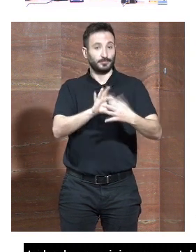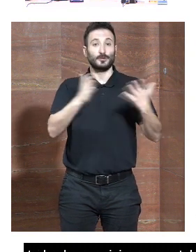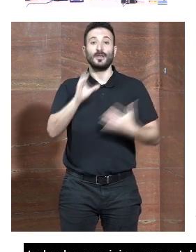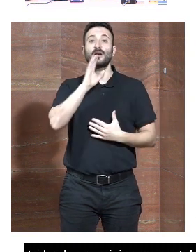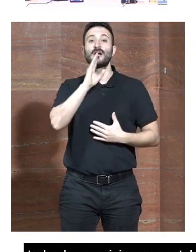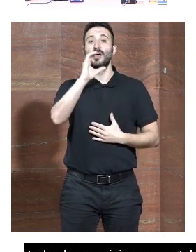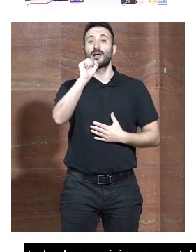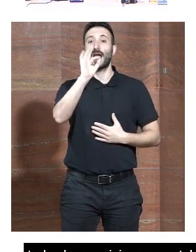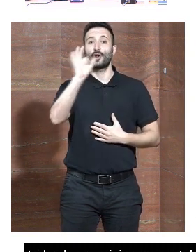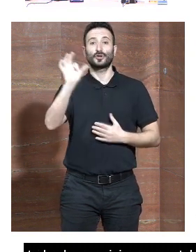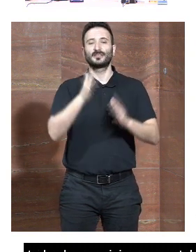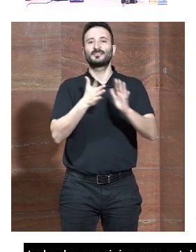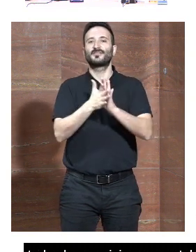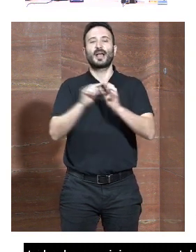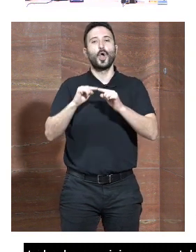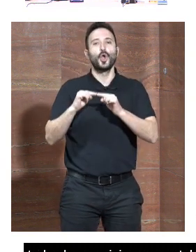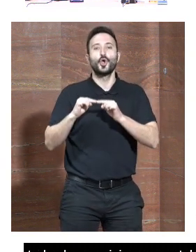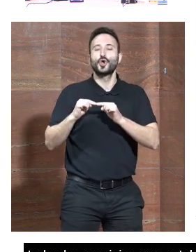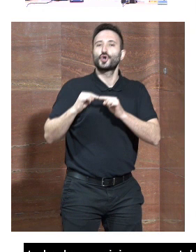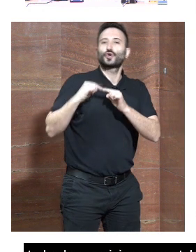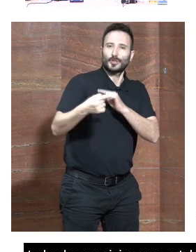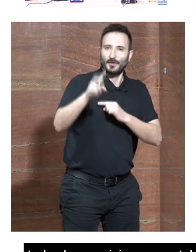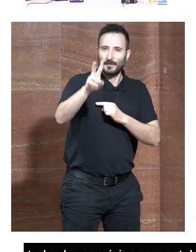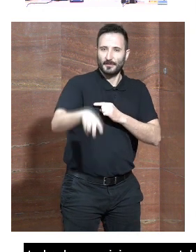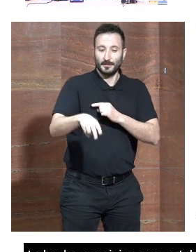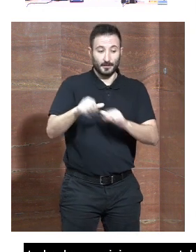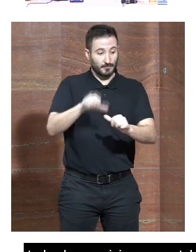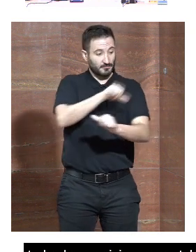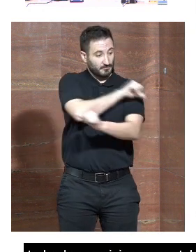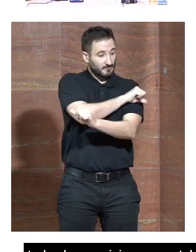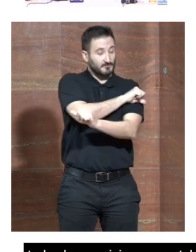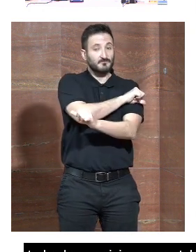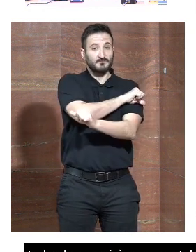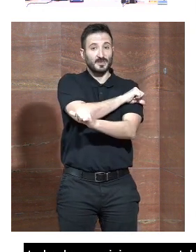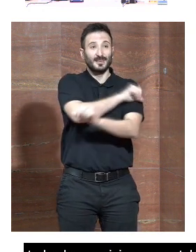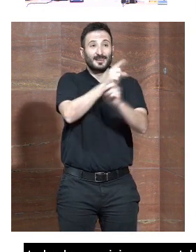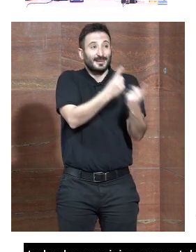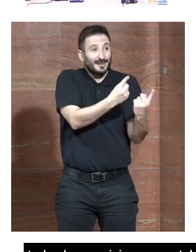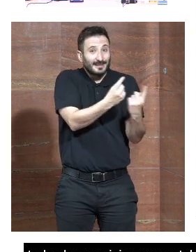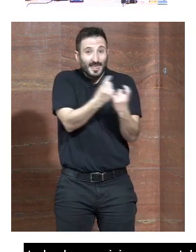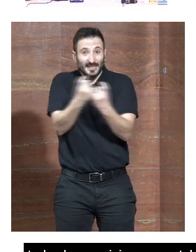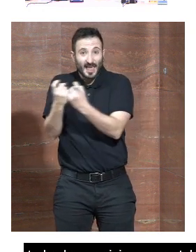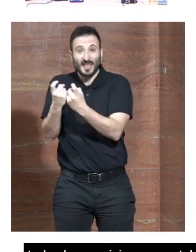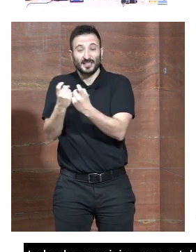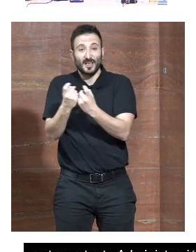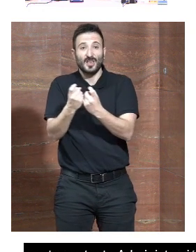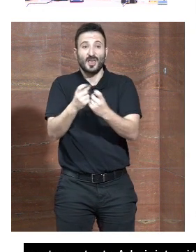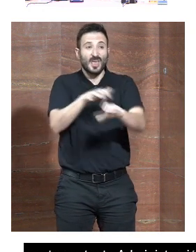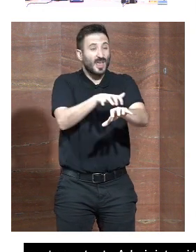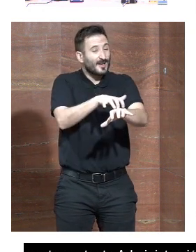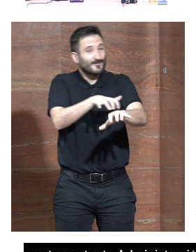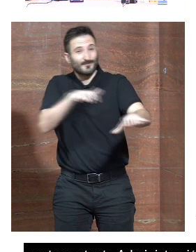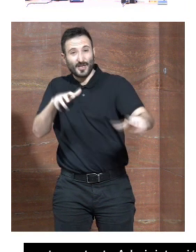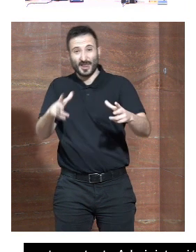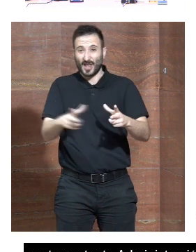comentado Carlos es una consecuencia de que no se hayan tenido en cuenta las necesidades de la mayor